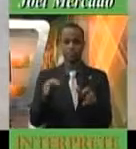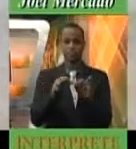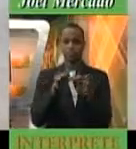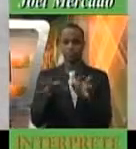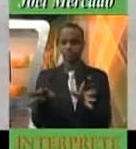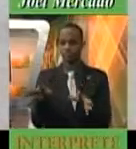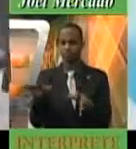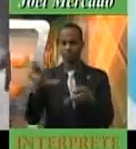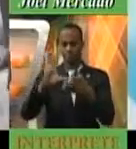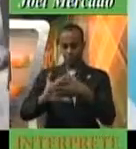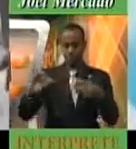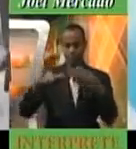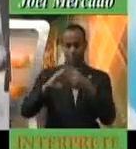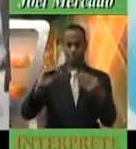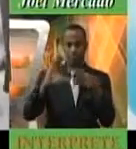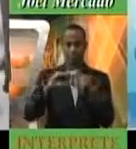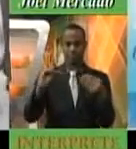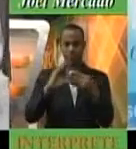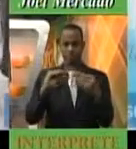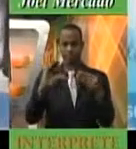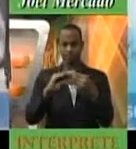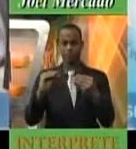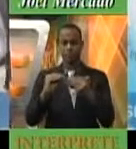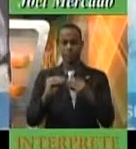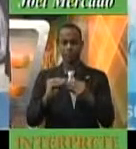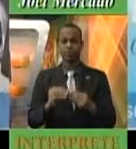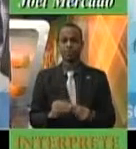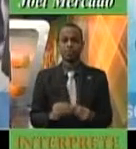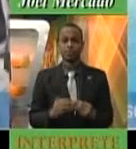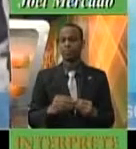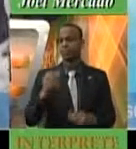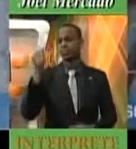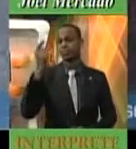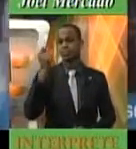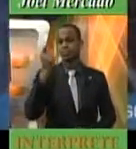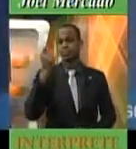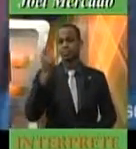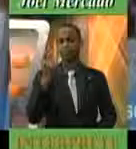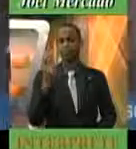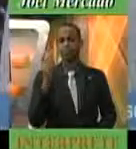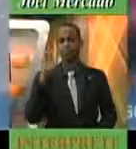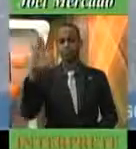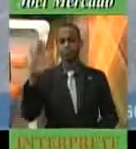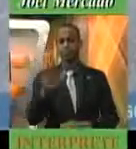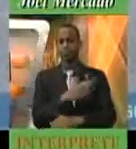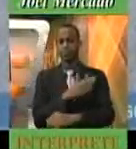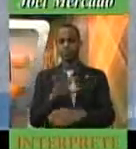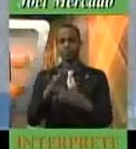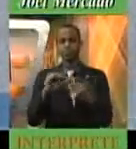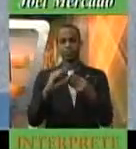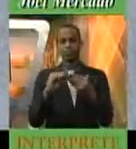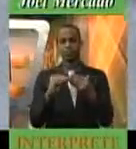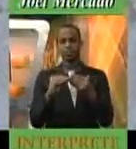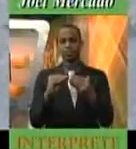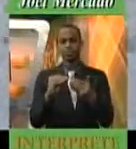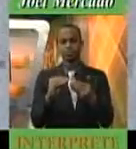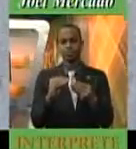ninguna expresión. No en ninguna. Escuchado. Es decir, tú vas a encontrar una expresión como